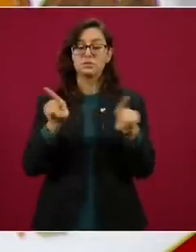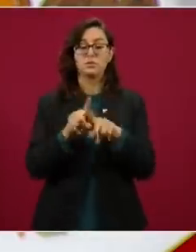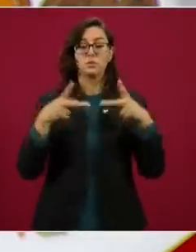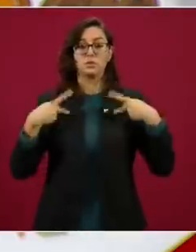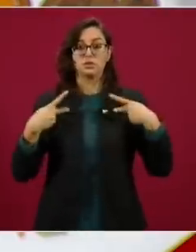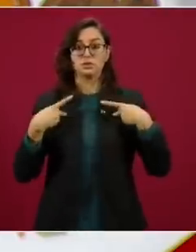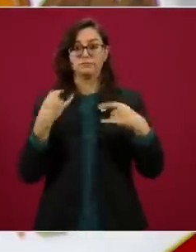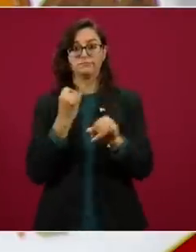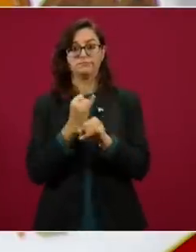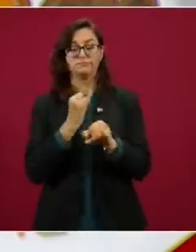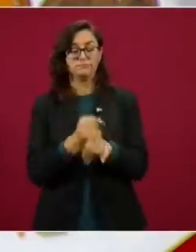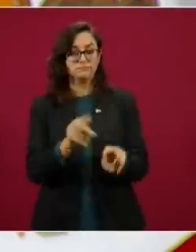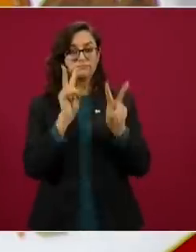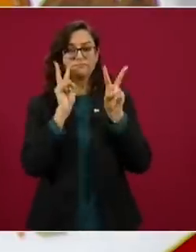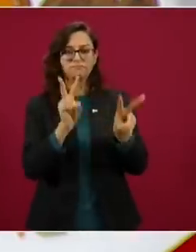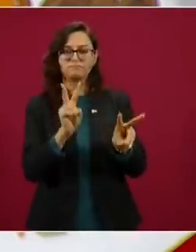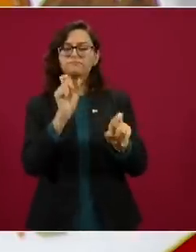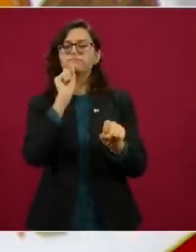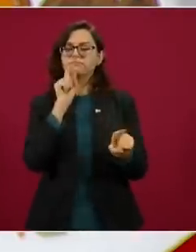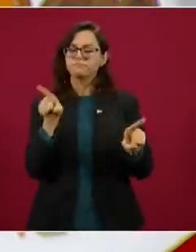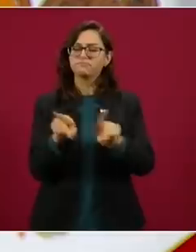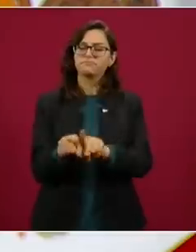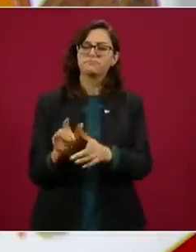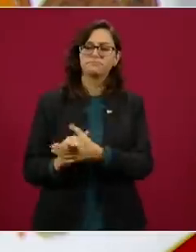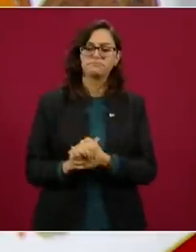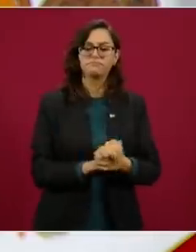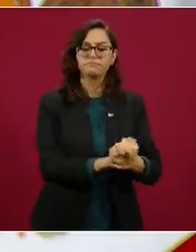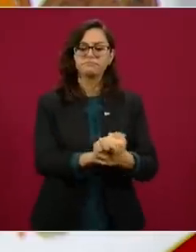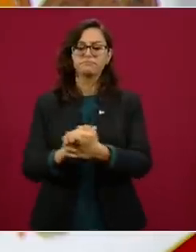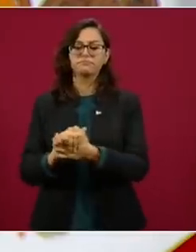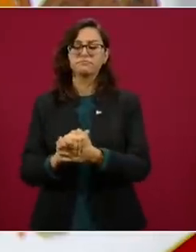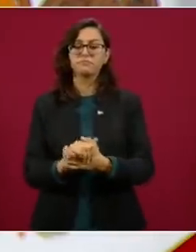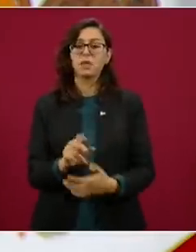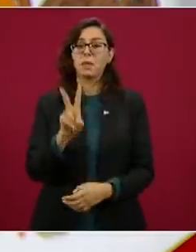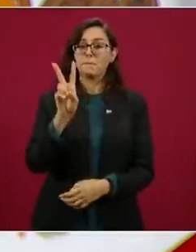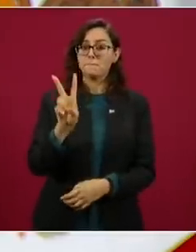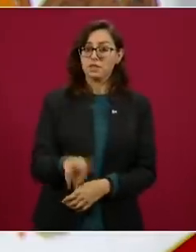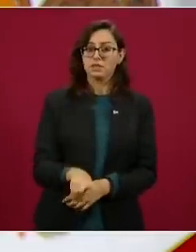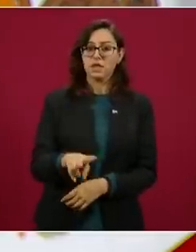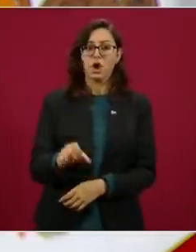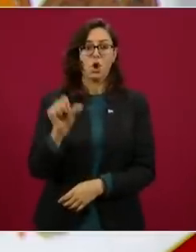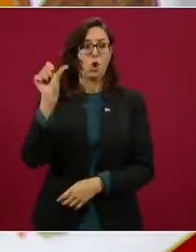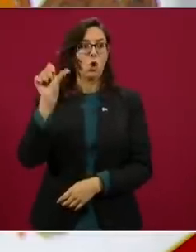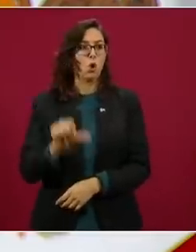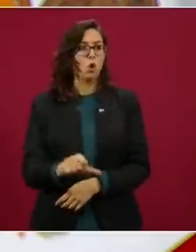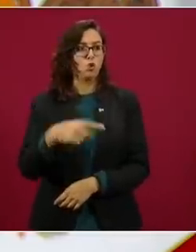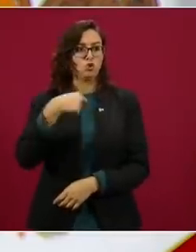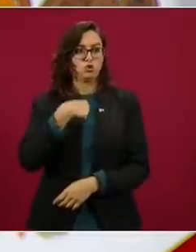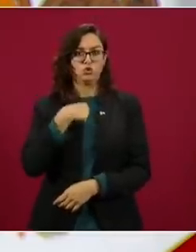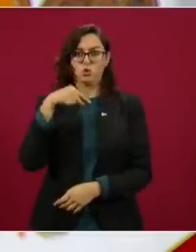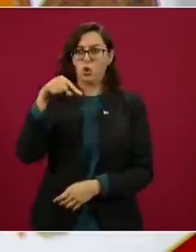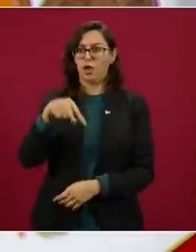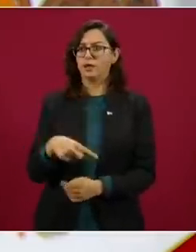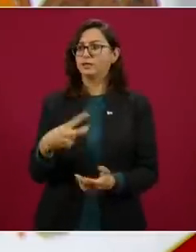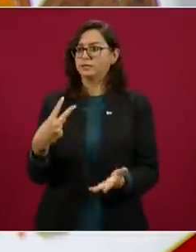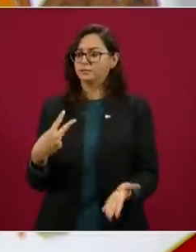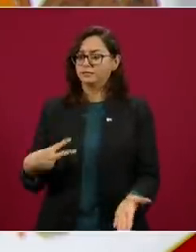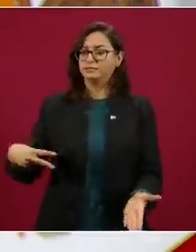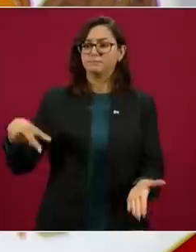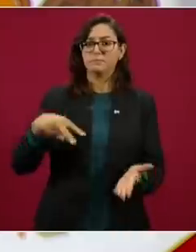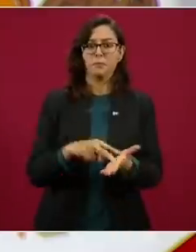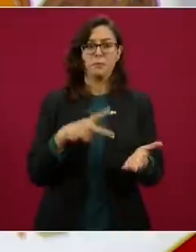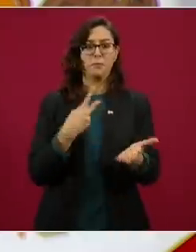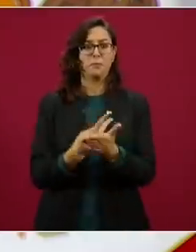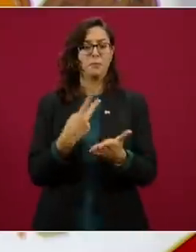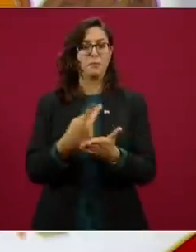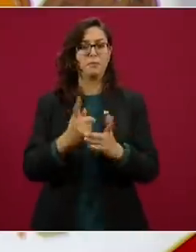es un honor para mí estar con ustedes en esta ceremonia de entrega de la condecoración